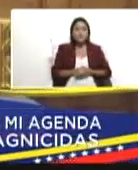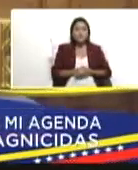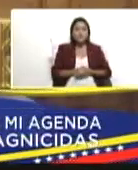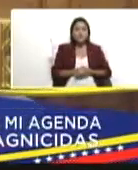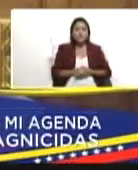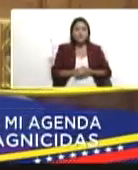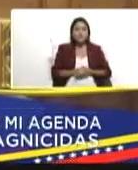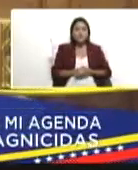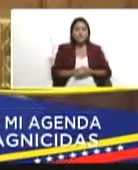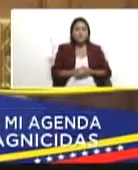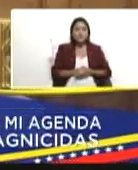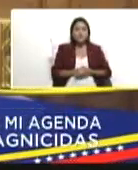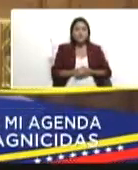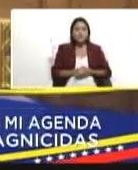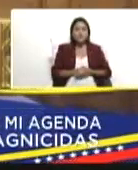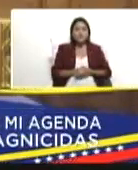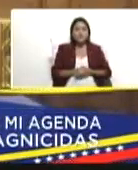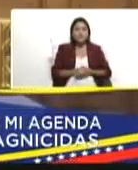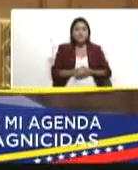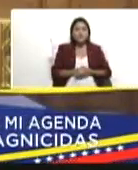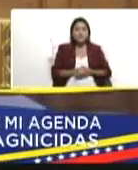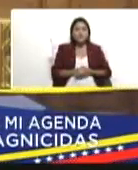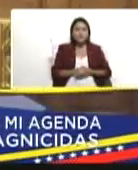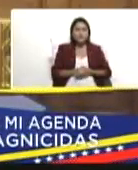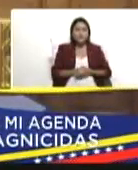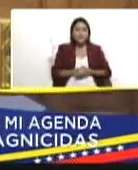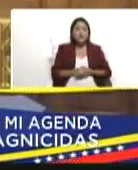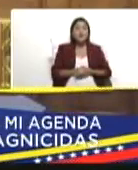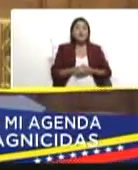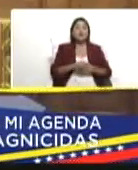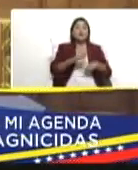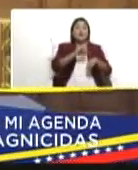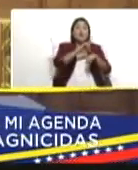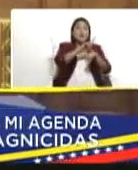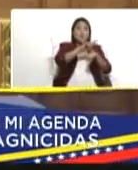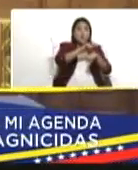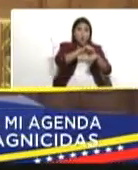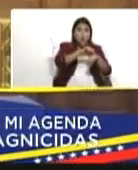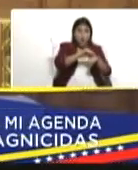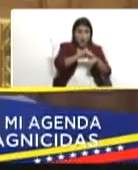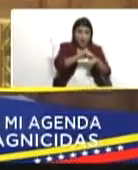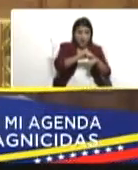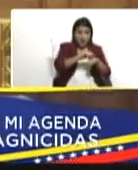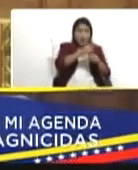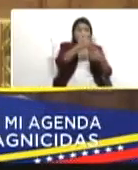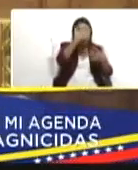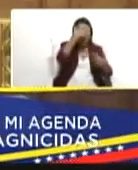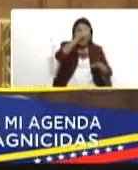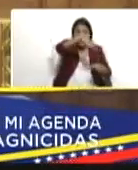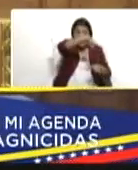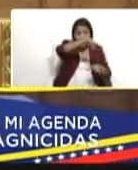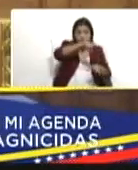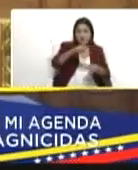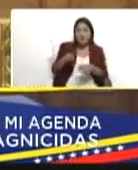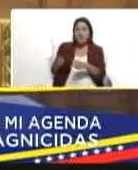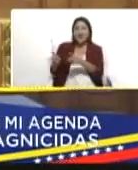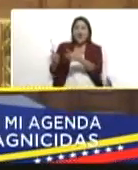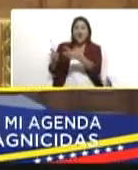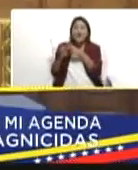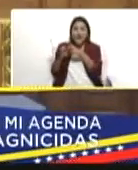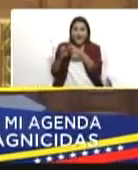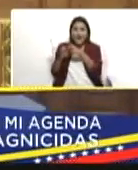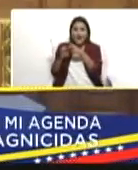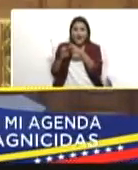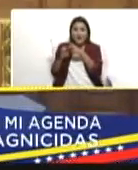acción y después creen ellos cobrar ustedes van a ver lo que